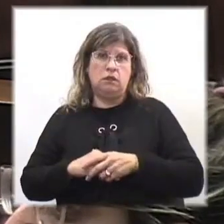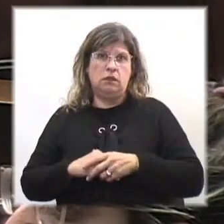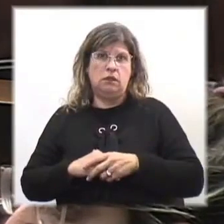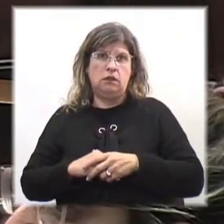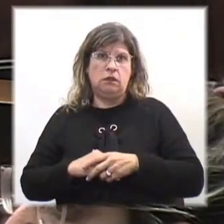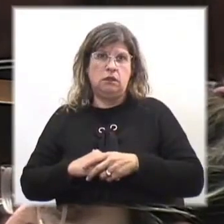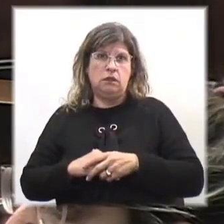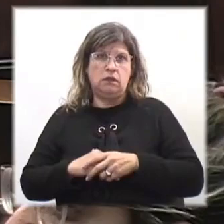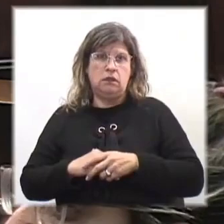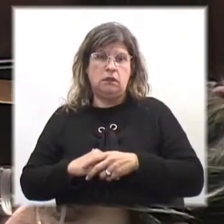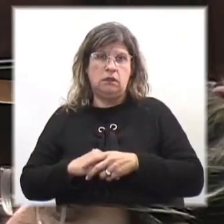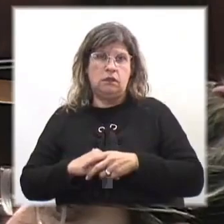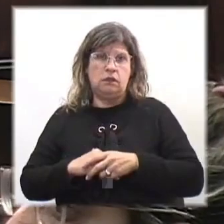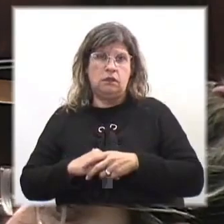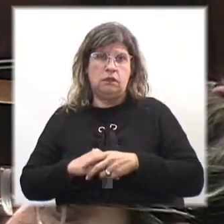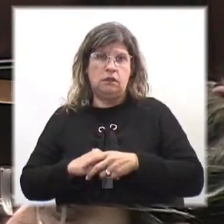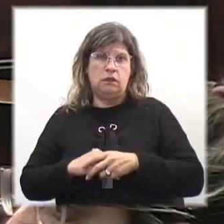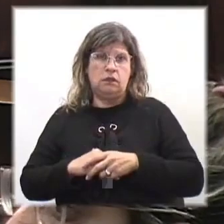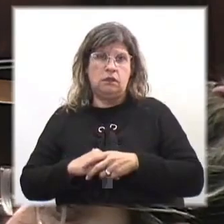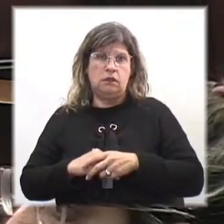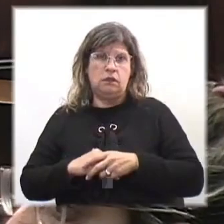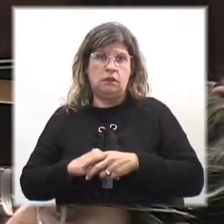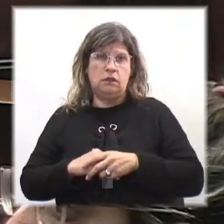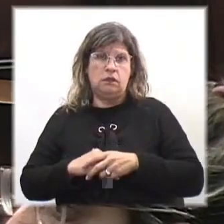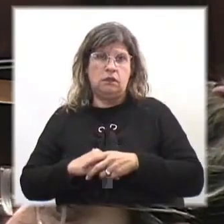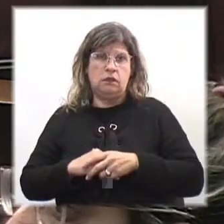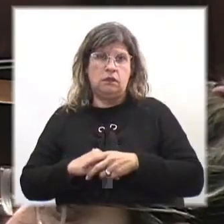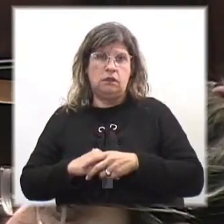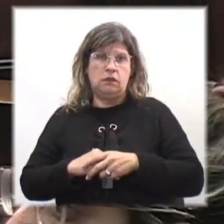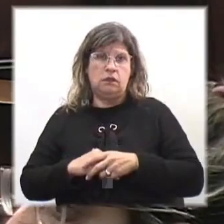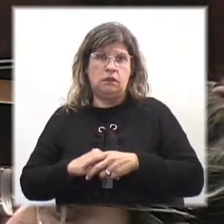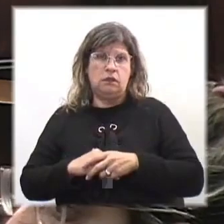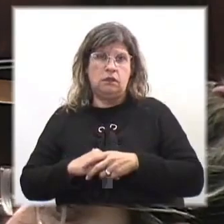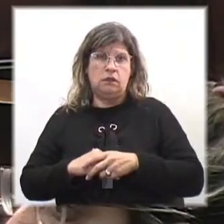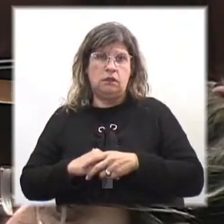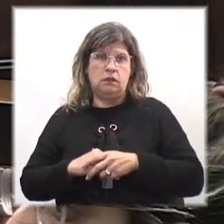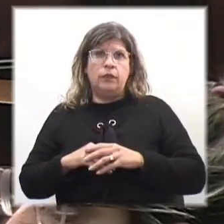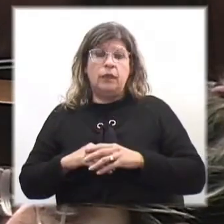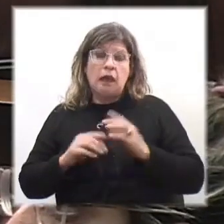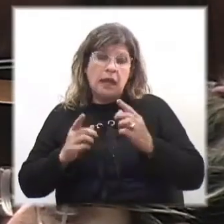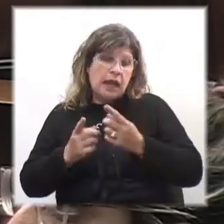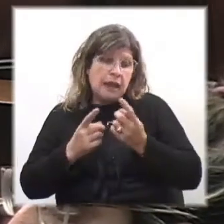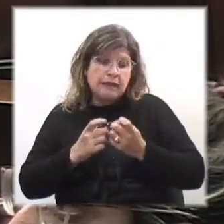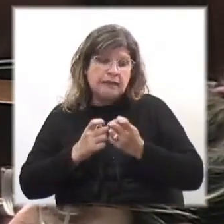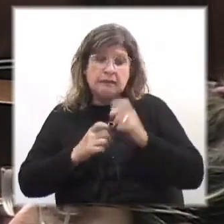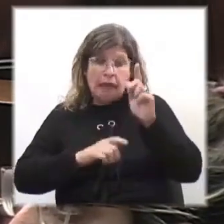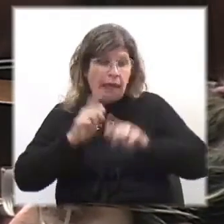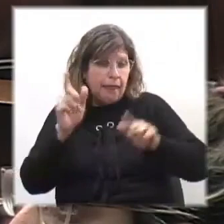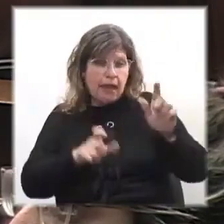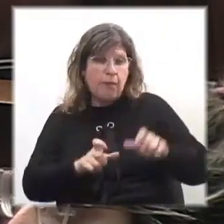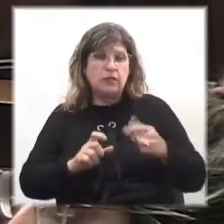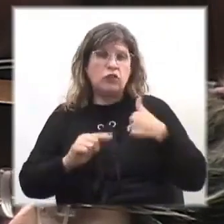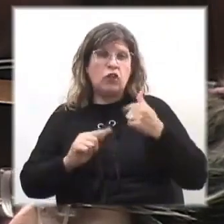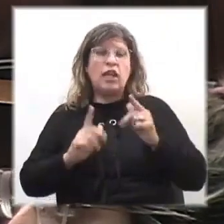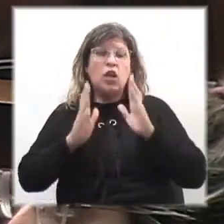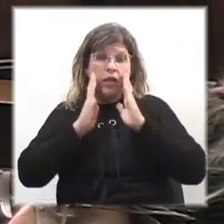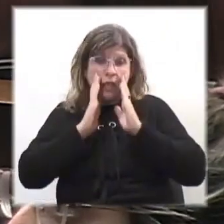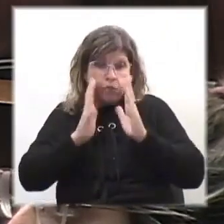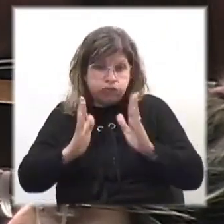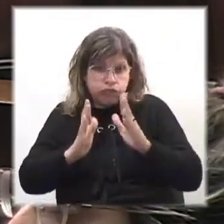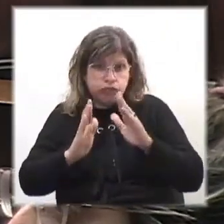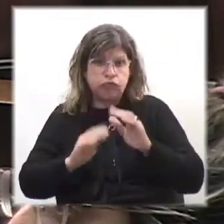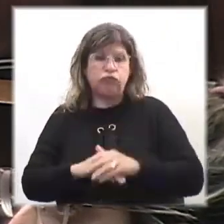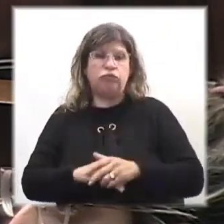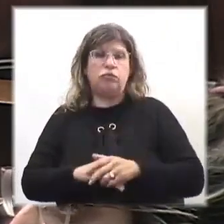la Necesidad la necesidad de la gente que lo que tiene que estar arriba de la mesa es que lo que tiene que estar arriba